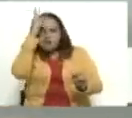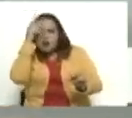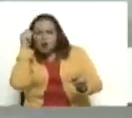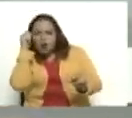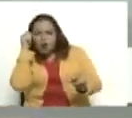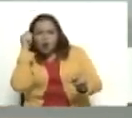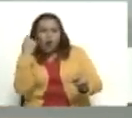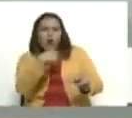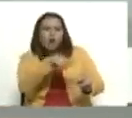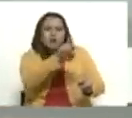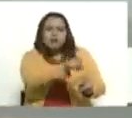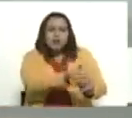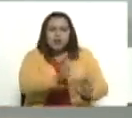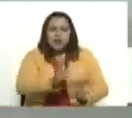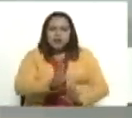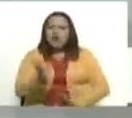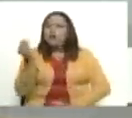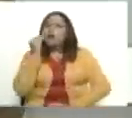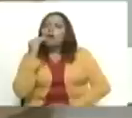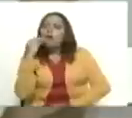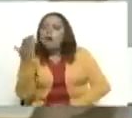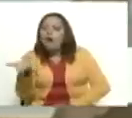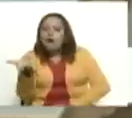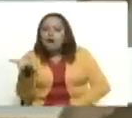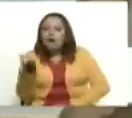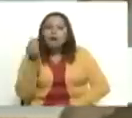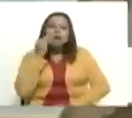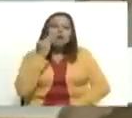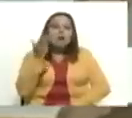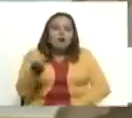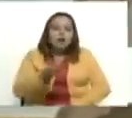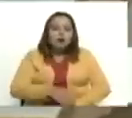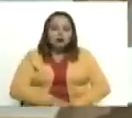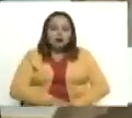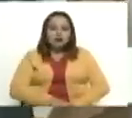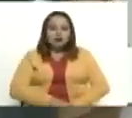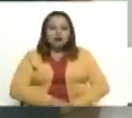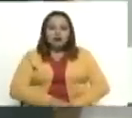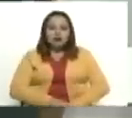Xi Jinping. Imbécil. ¿Acaso